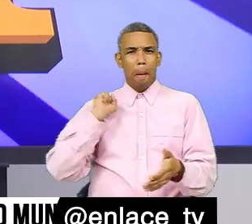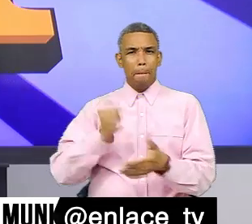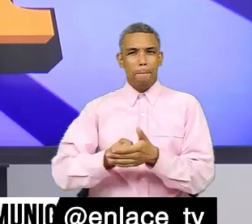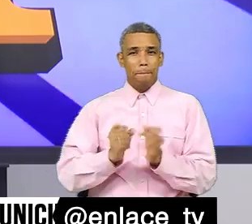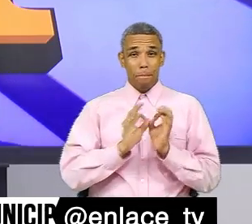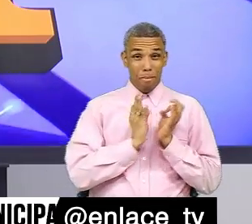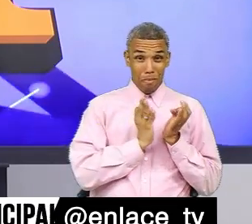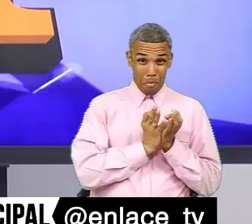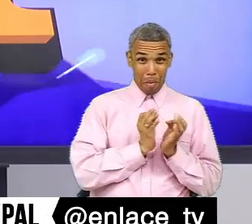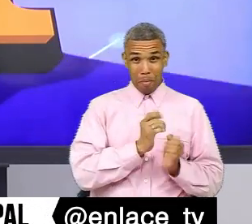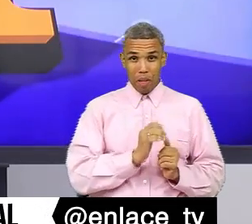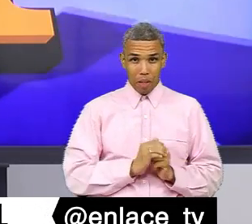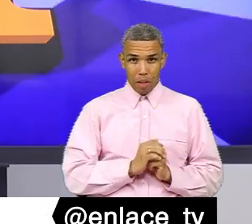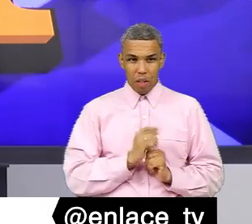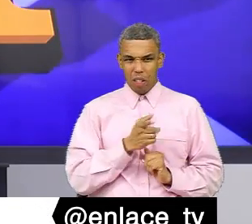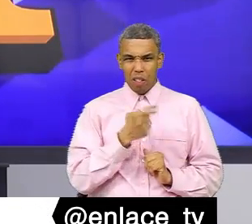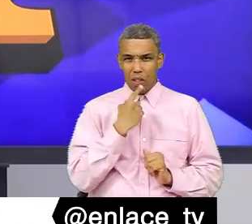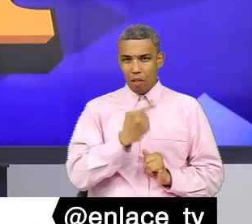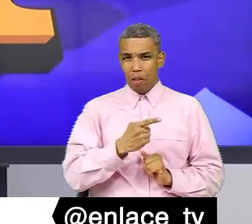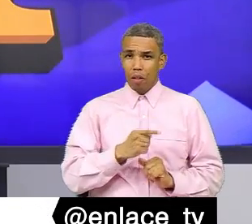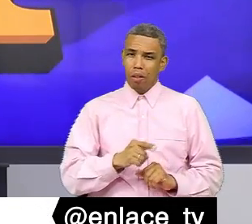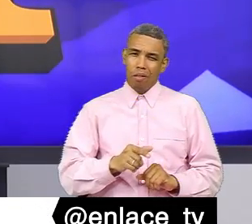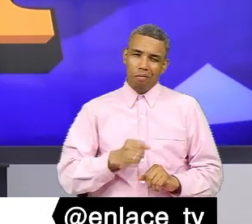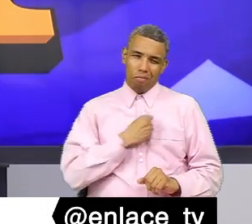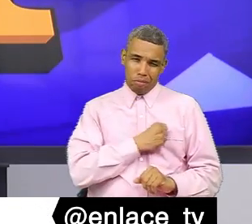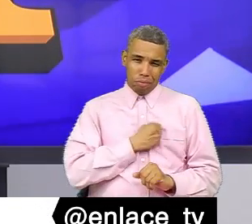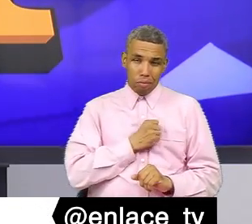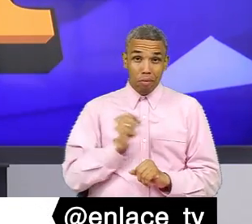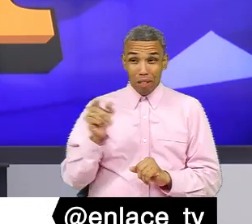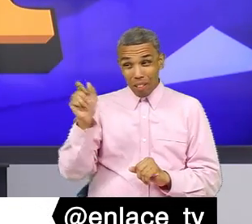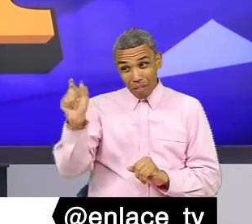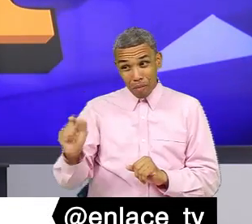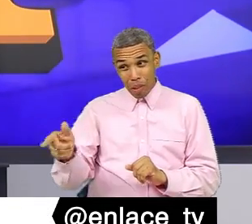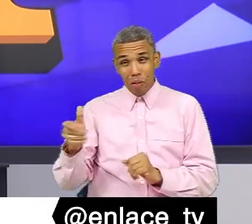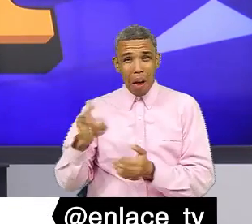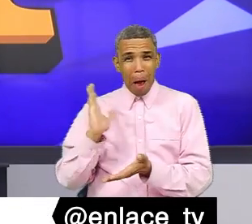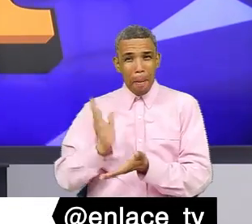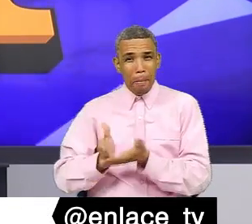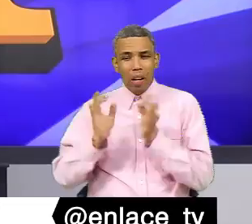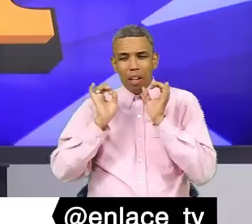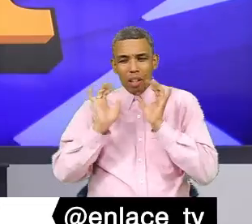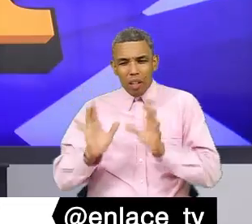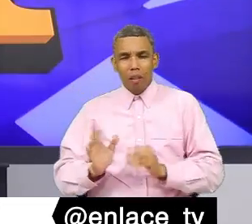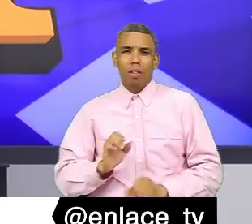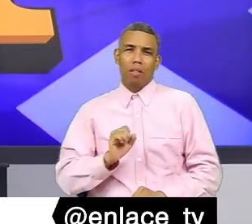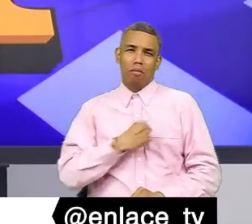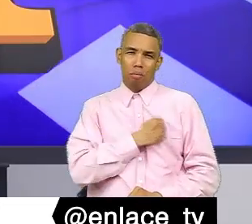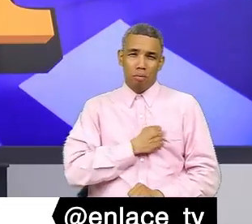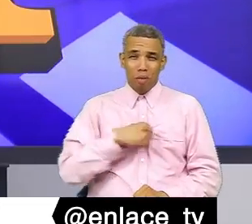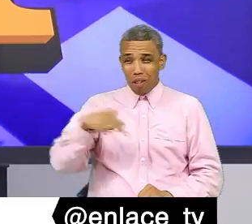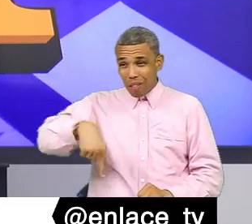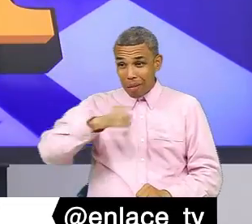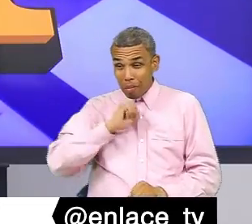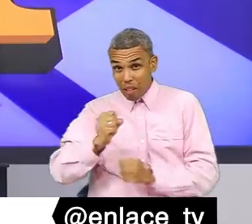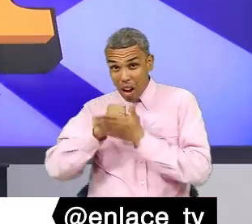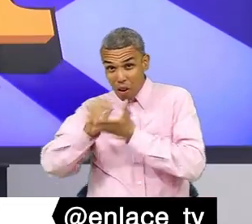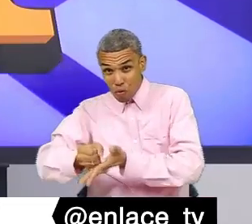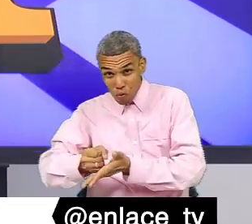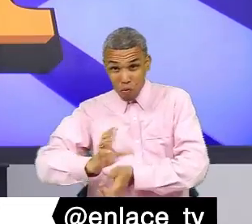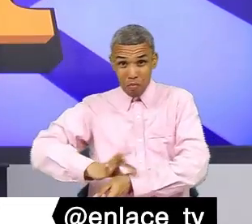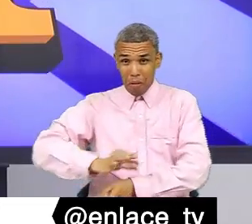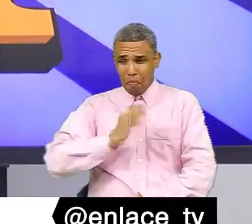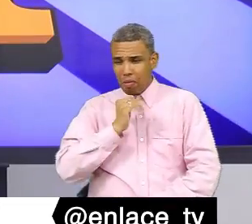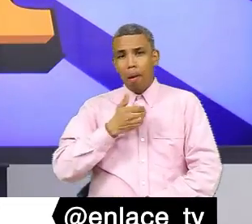ciudad requieren el traslado inmediato a una atención de tercer nivel debido a que esta persona no ha obtenido la atención especializada que